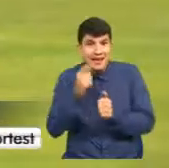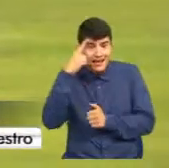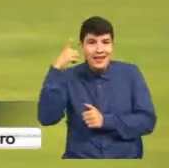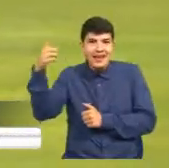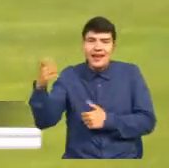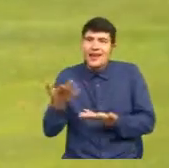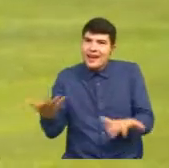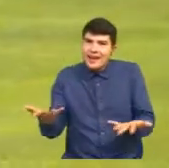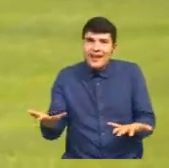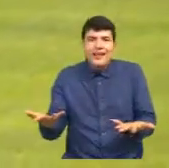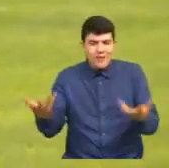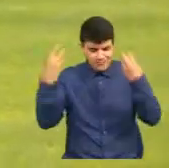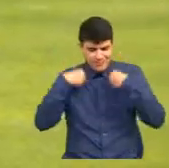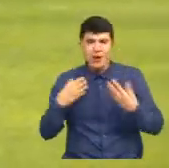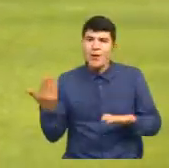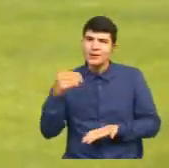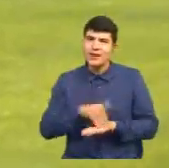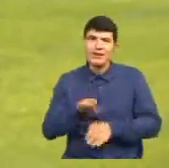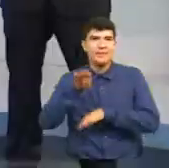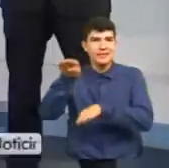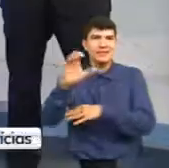será regresar a vestir los colores de la selección